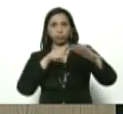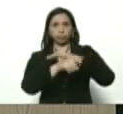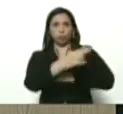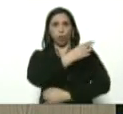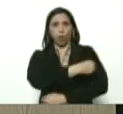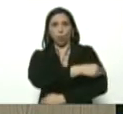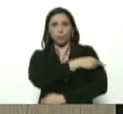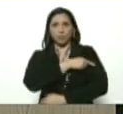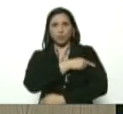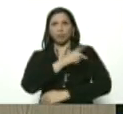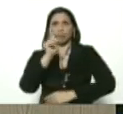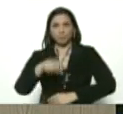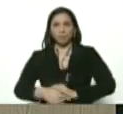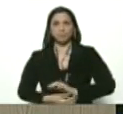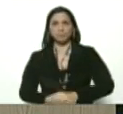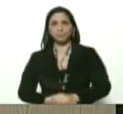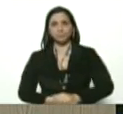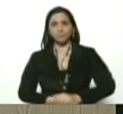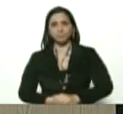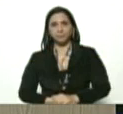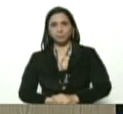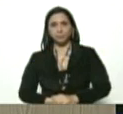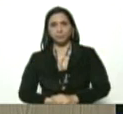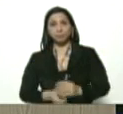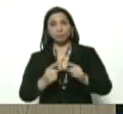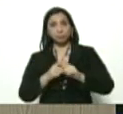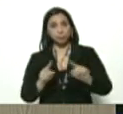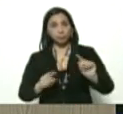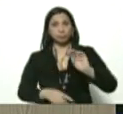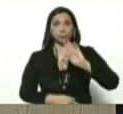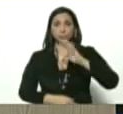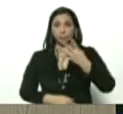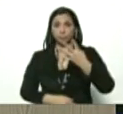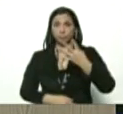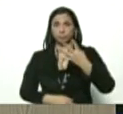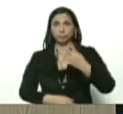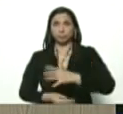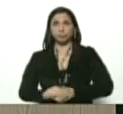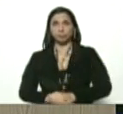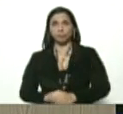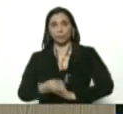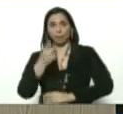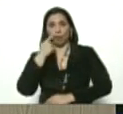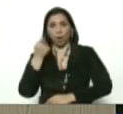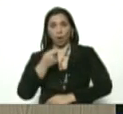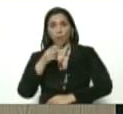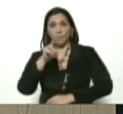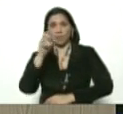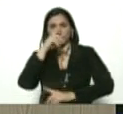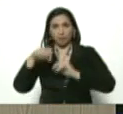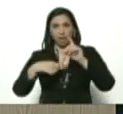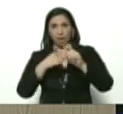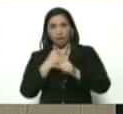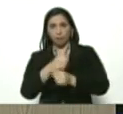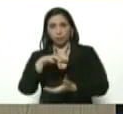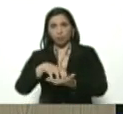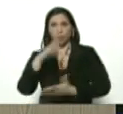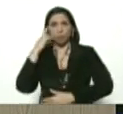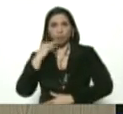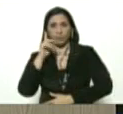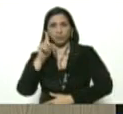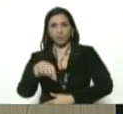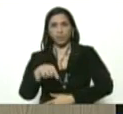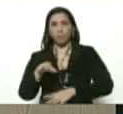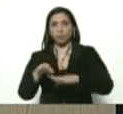de santa elena de uairén otro tanto un masculino de 20 años de edad del estado bolívar también